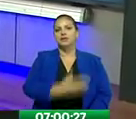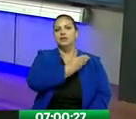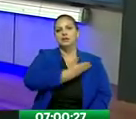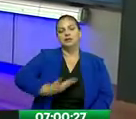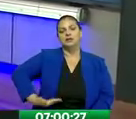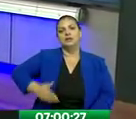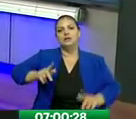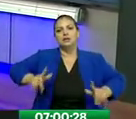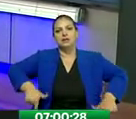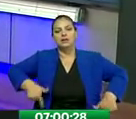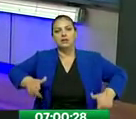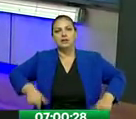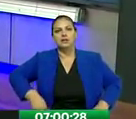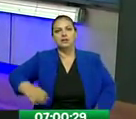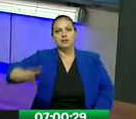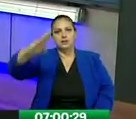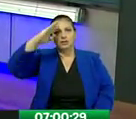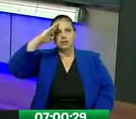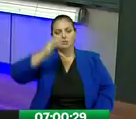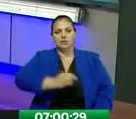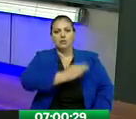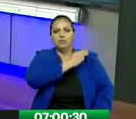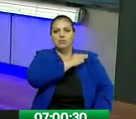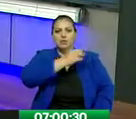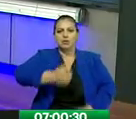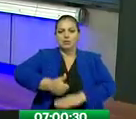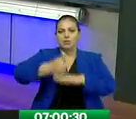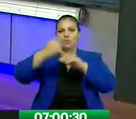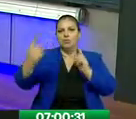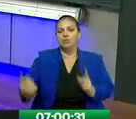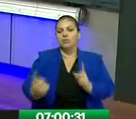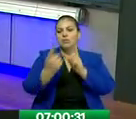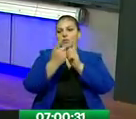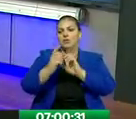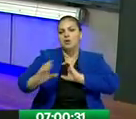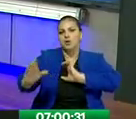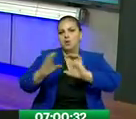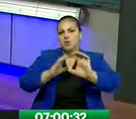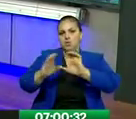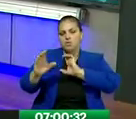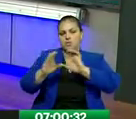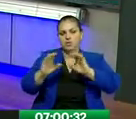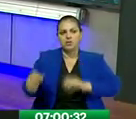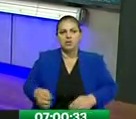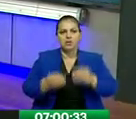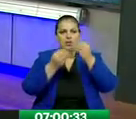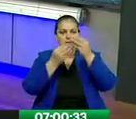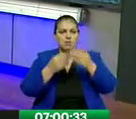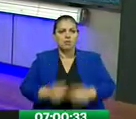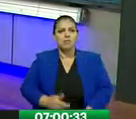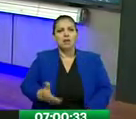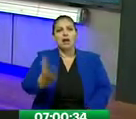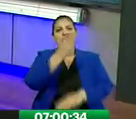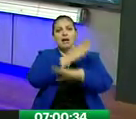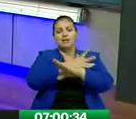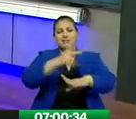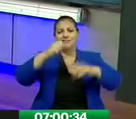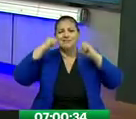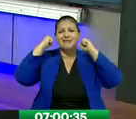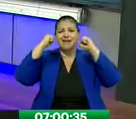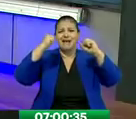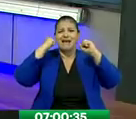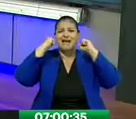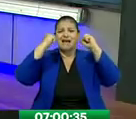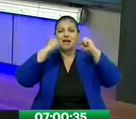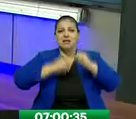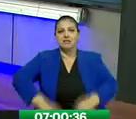la destrucción de material militar en las pasadas manifestaciones. Así lo anunció el presidente de la República, Lenín Moreno, en una